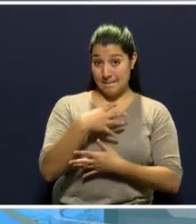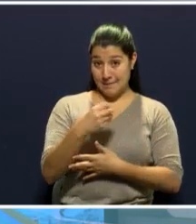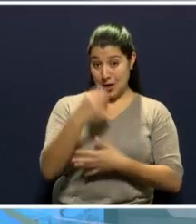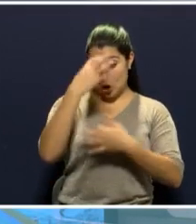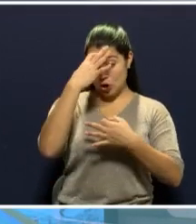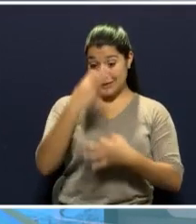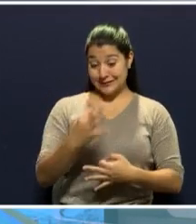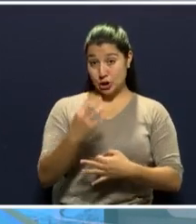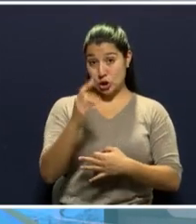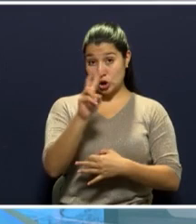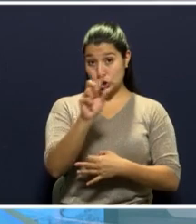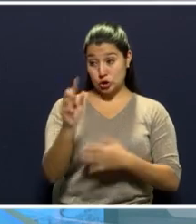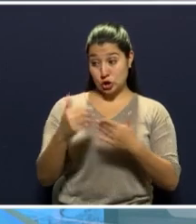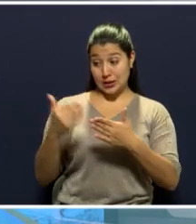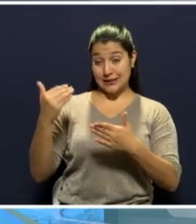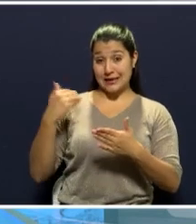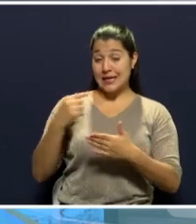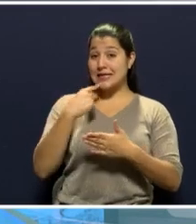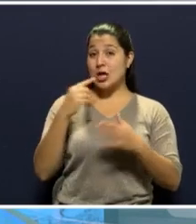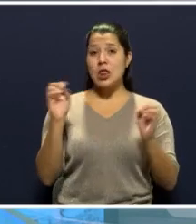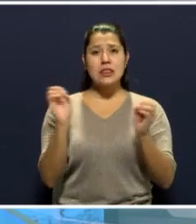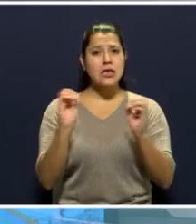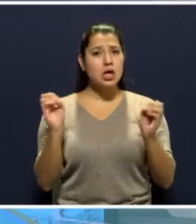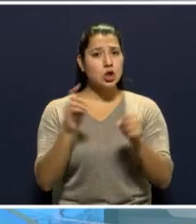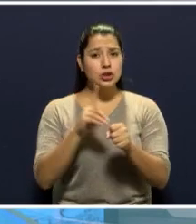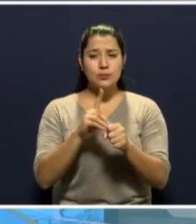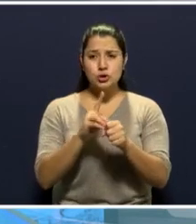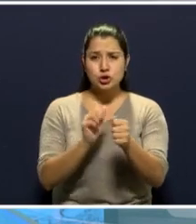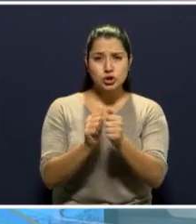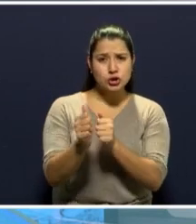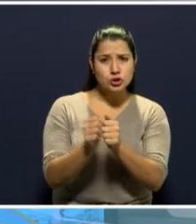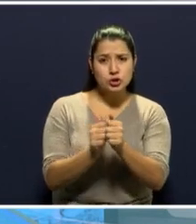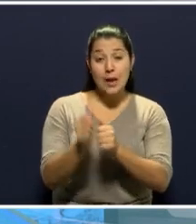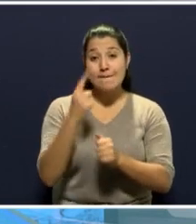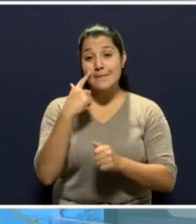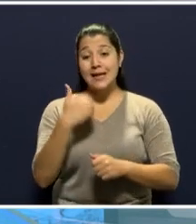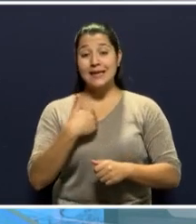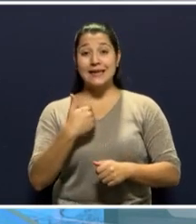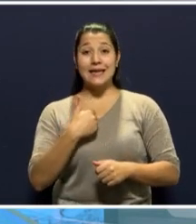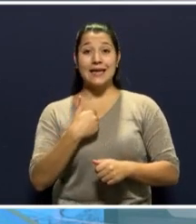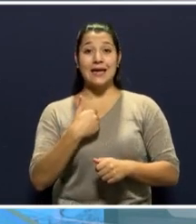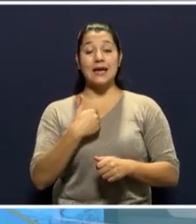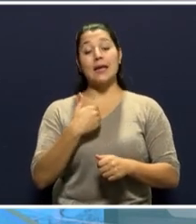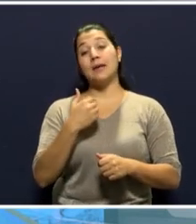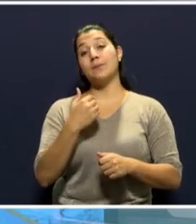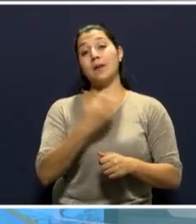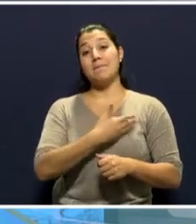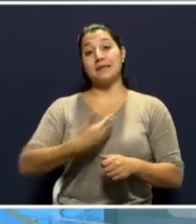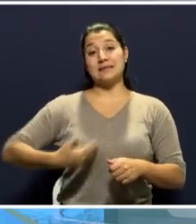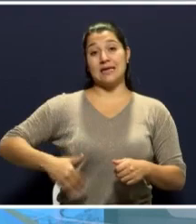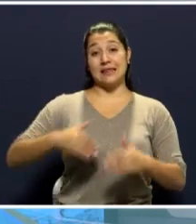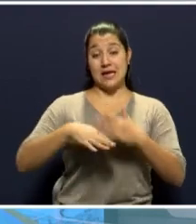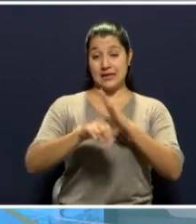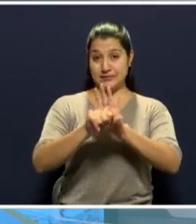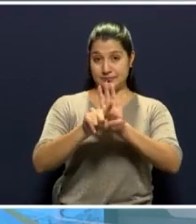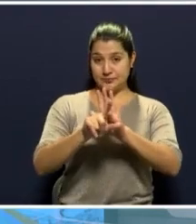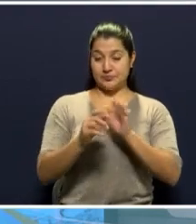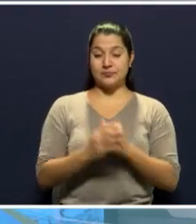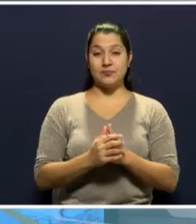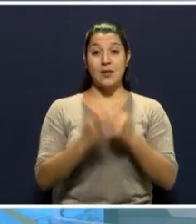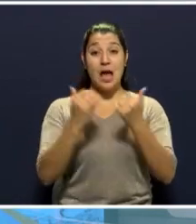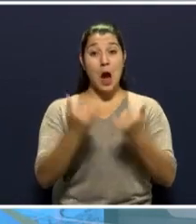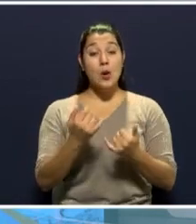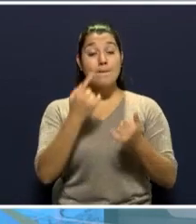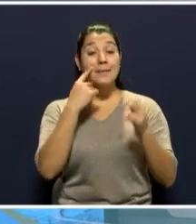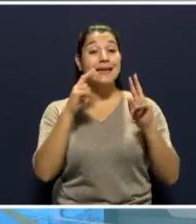ninguno de sus diputados competirá por la presidencia del Congreso. Vamos ahora, sin más demoras, a ver